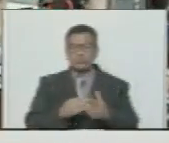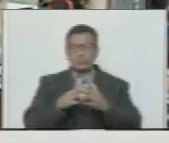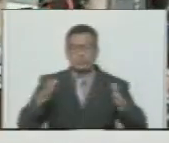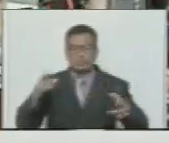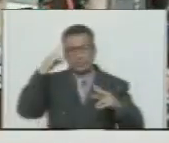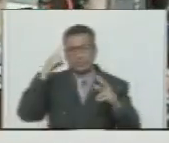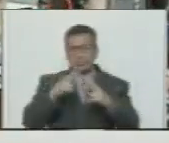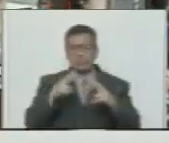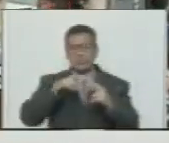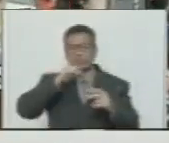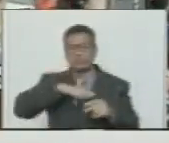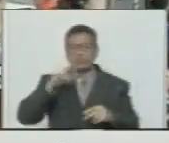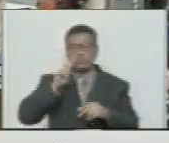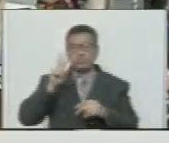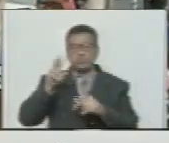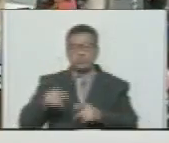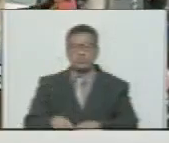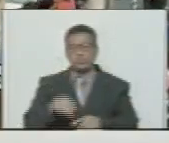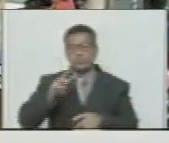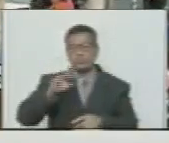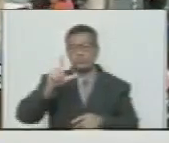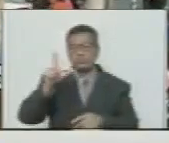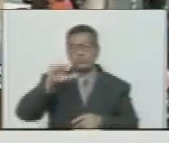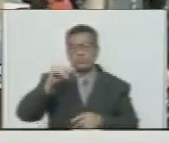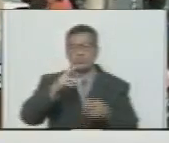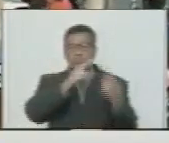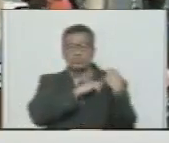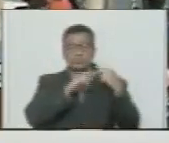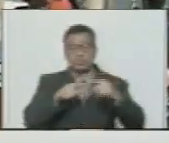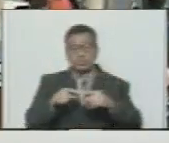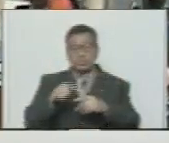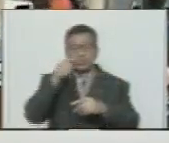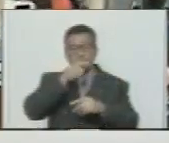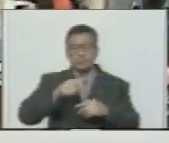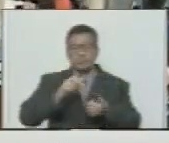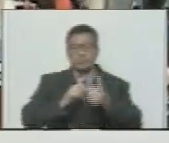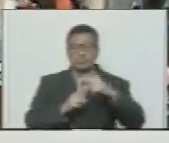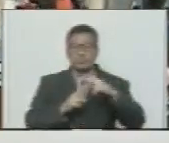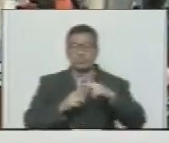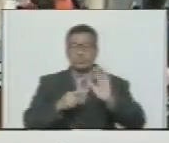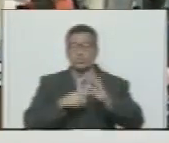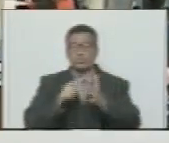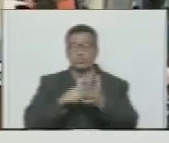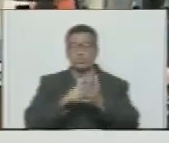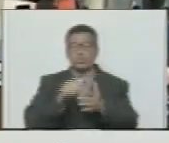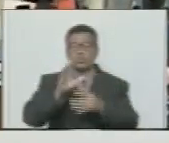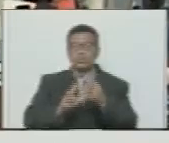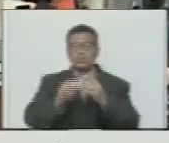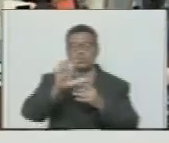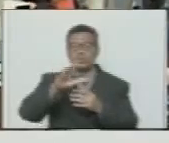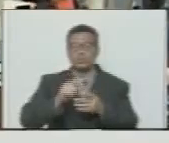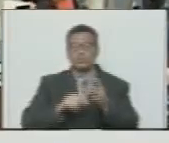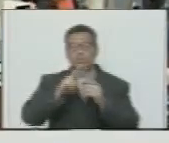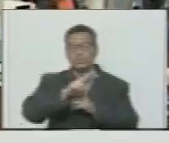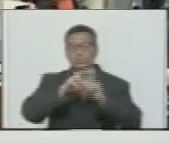un tremendo conocedor de la historia venezolana. Willy Medina, en representación al noble y digno pueblo del Estado Táchira, presenta el punto número